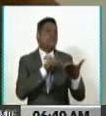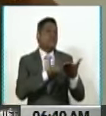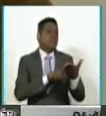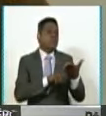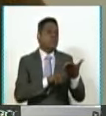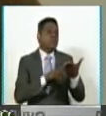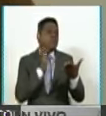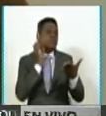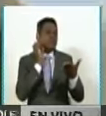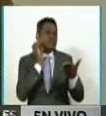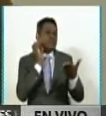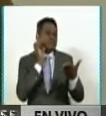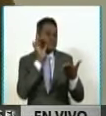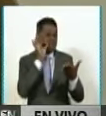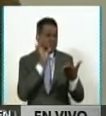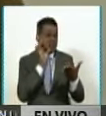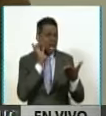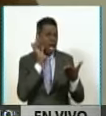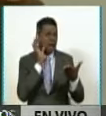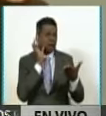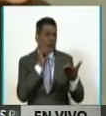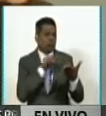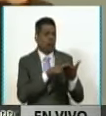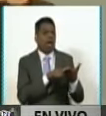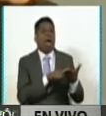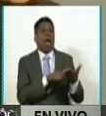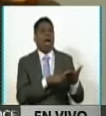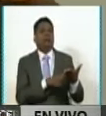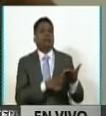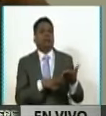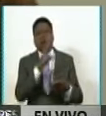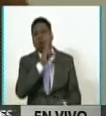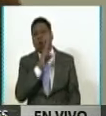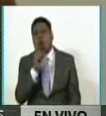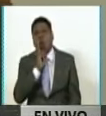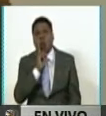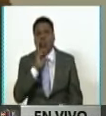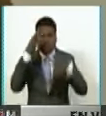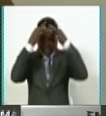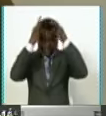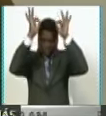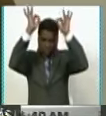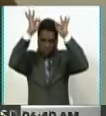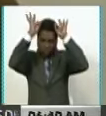raíz, el maestro Simón Rodríguez, esas luces,